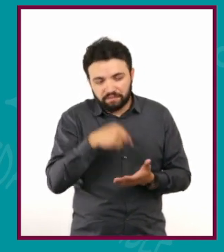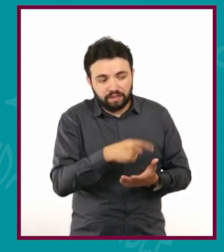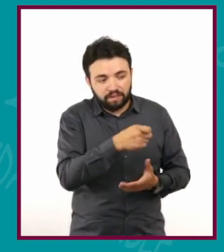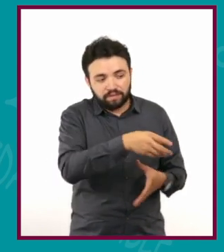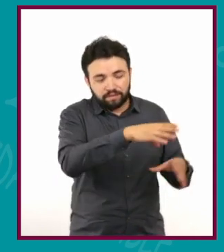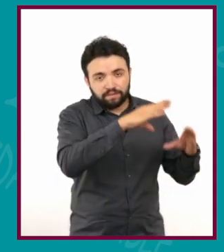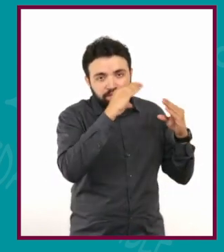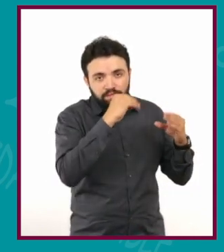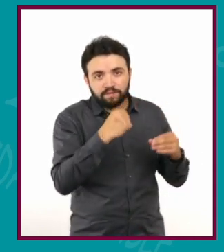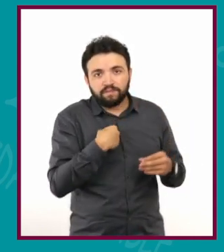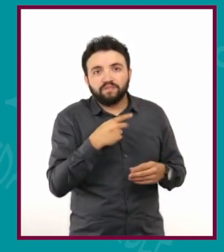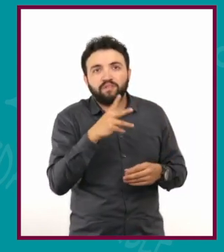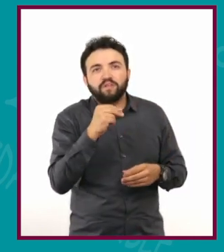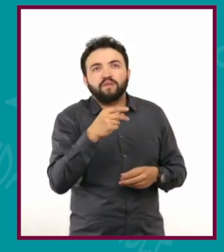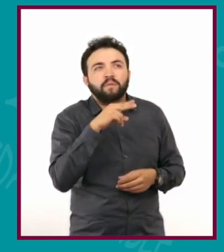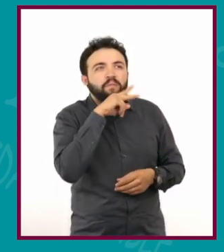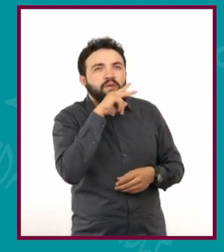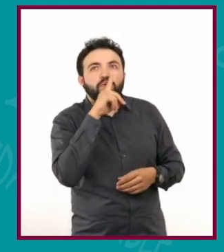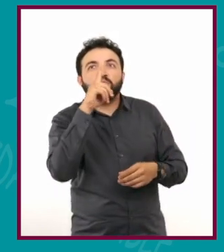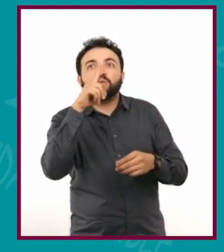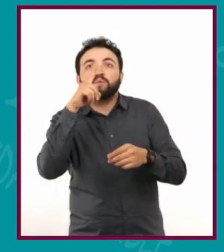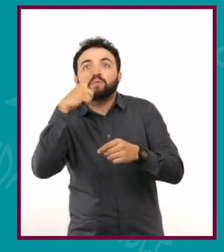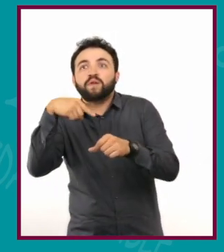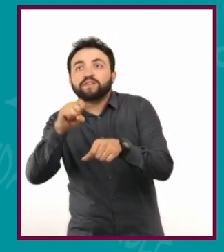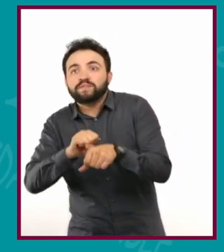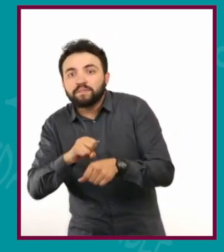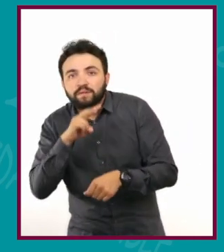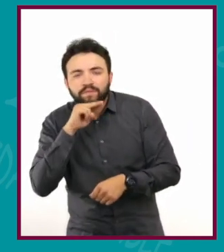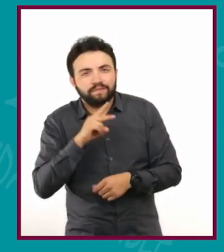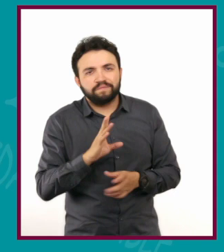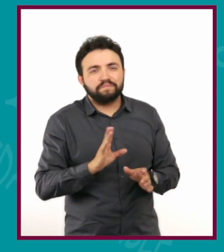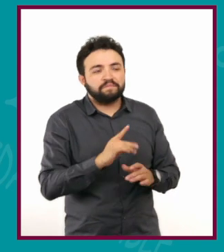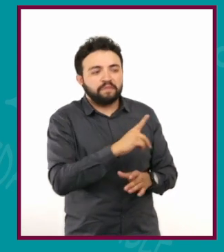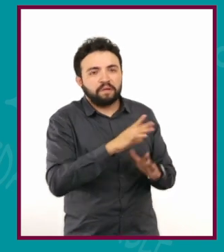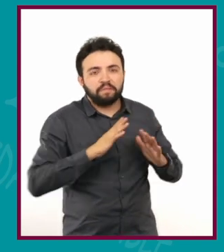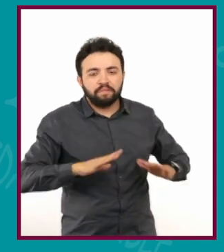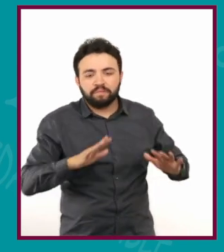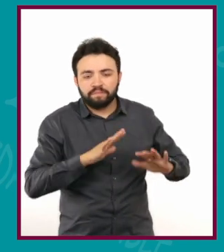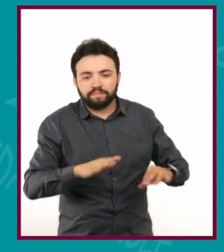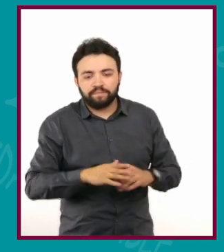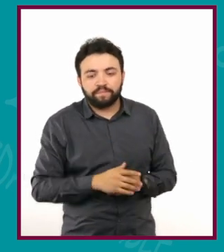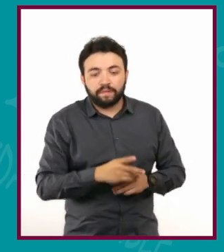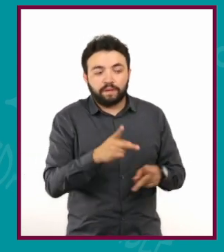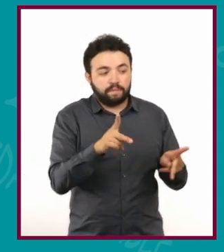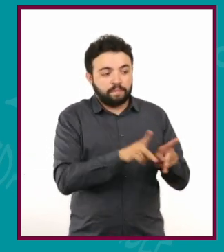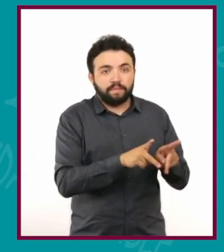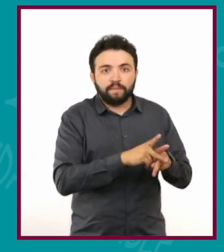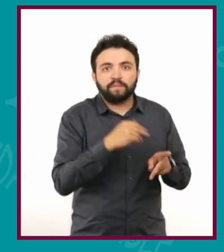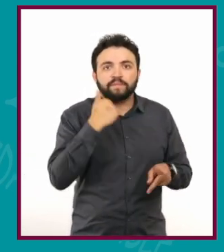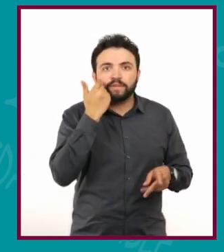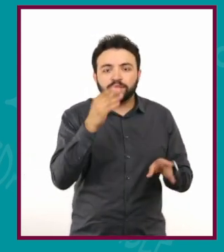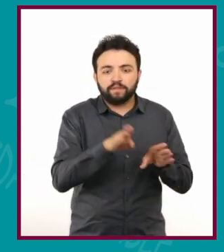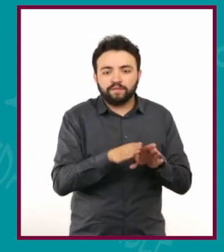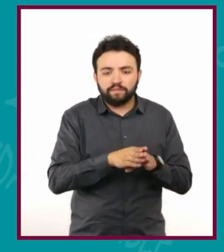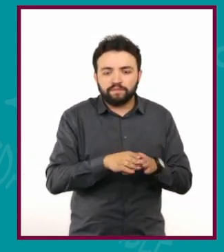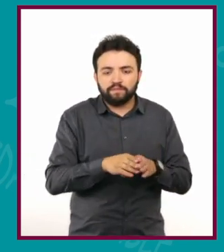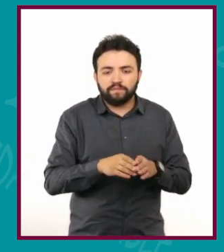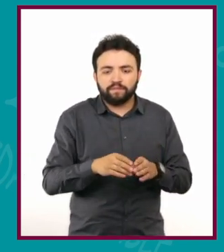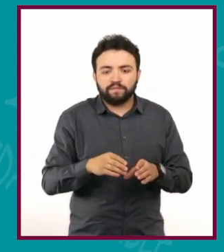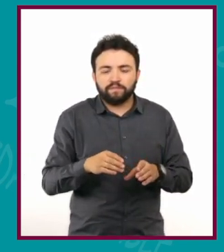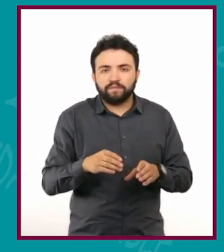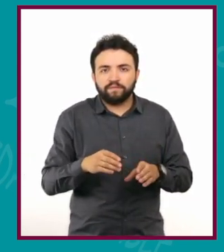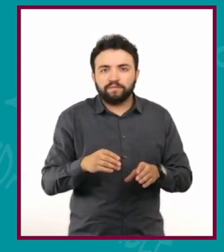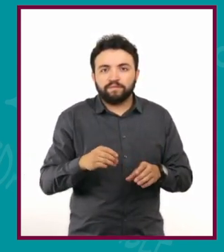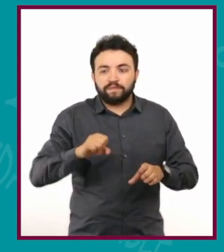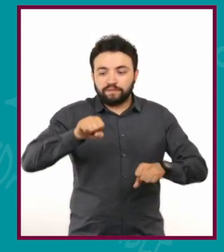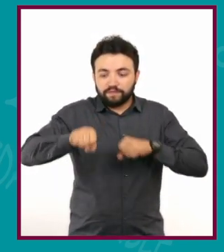cosas que puedan pasar en una semana o en dos semanas. Creo que eso sería. En un primo, cuando se quería enseñar a andar en bici, que le quería dar así sin la llantita